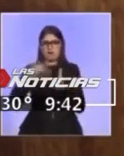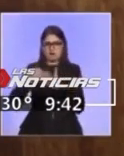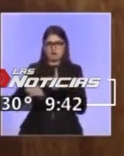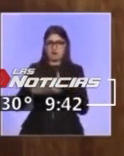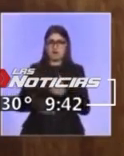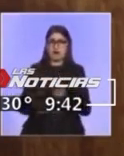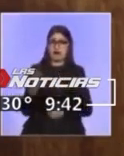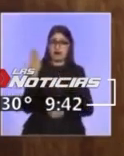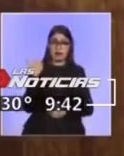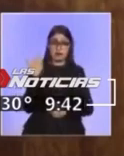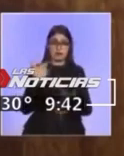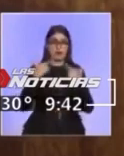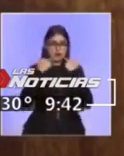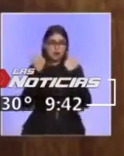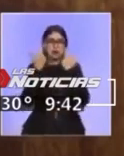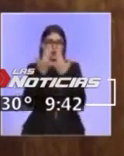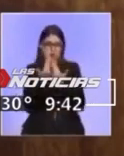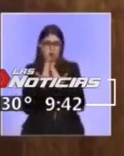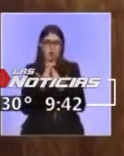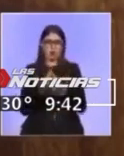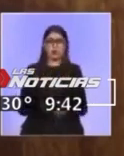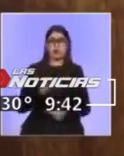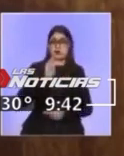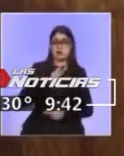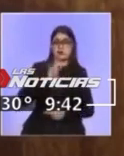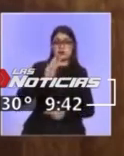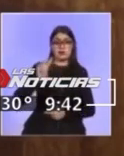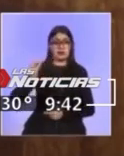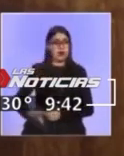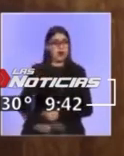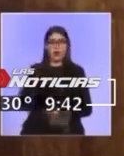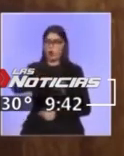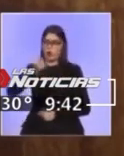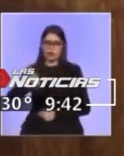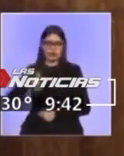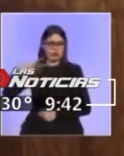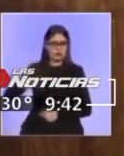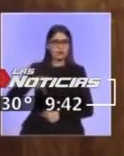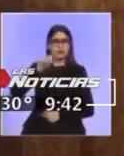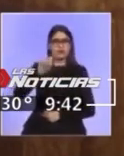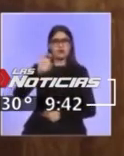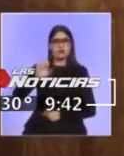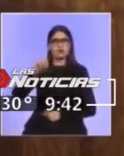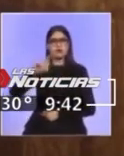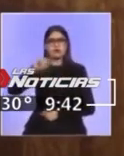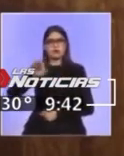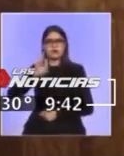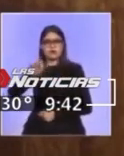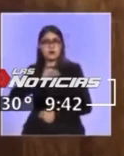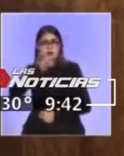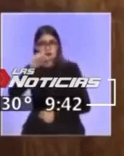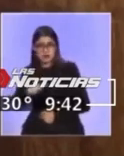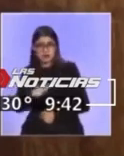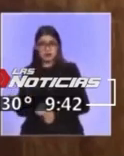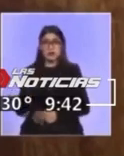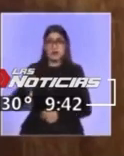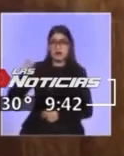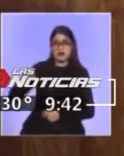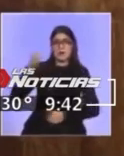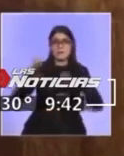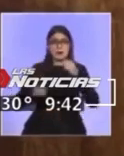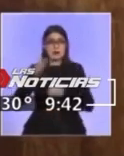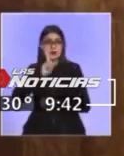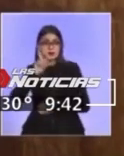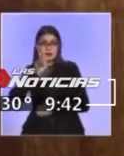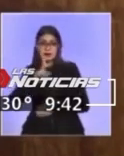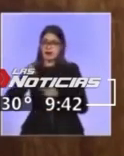regresa al ine el expediente samuel garcía gobernatura de nuevo león para que se